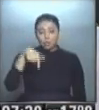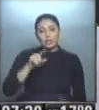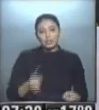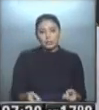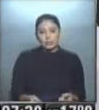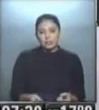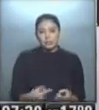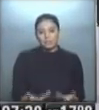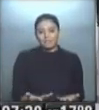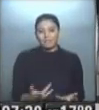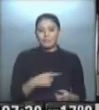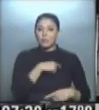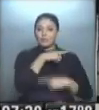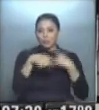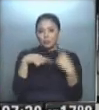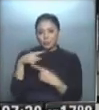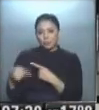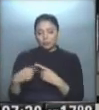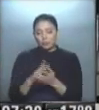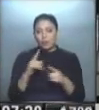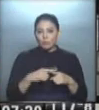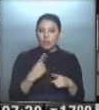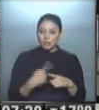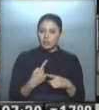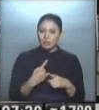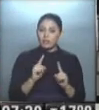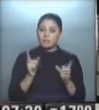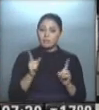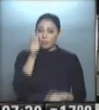también tiene, por supuesto, sus consecuencias a nivel político dentro de la fuerza mismo de la policía.